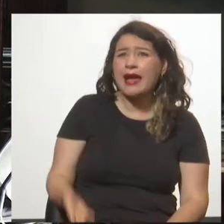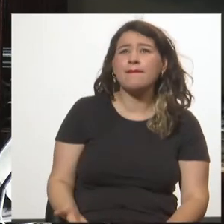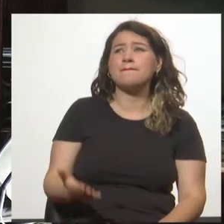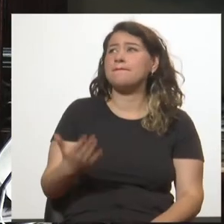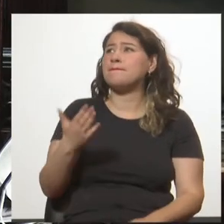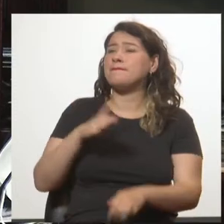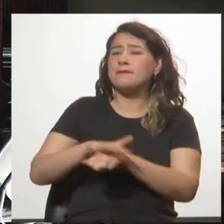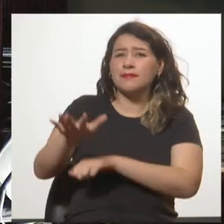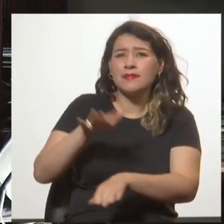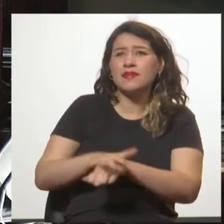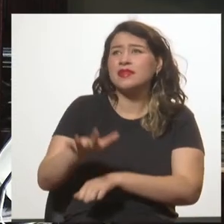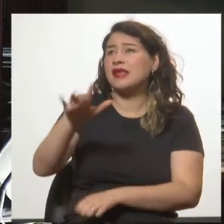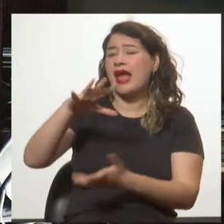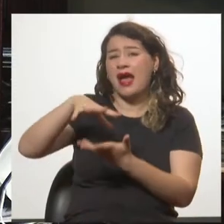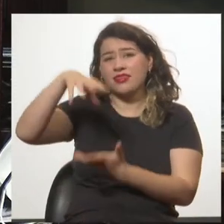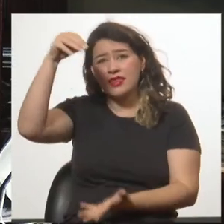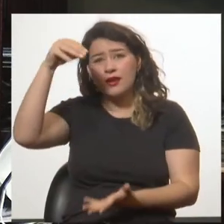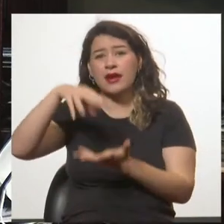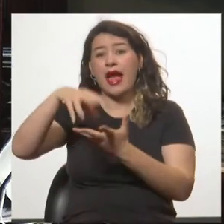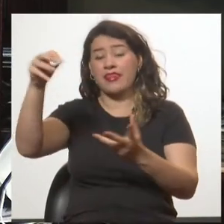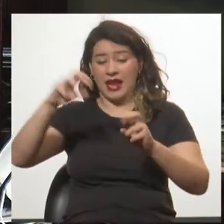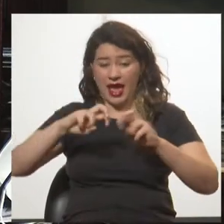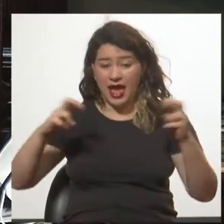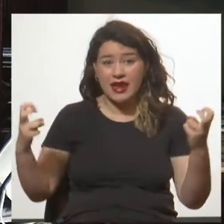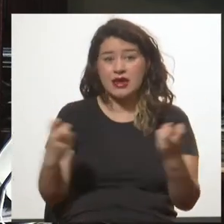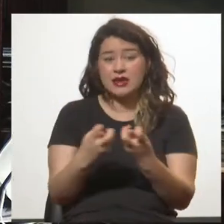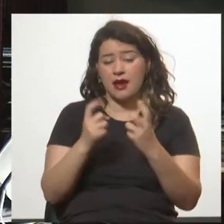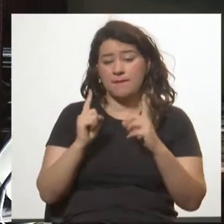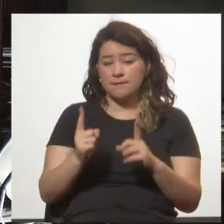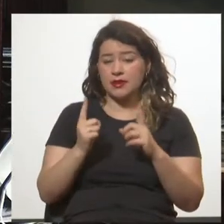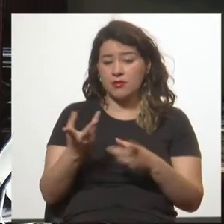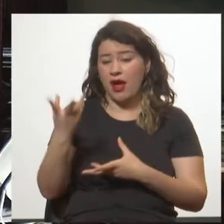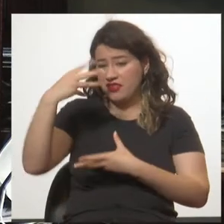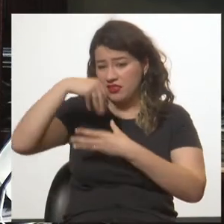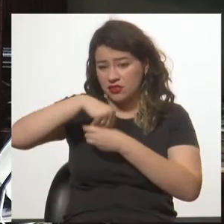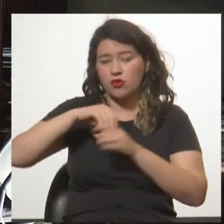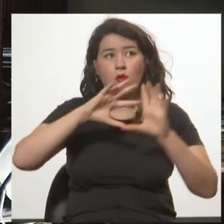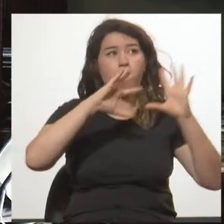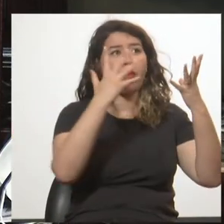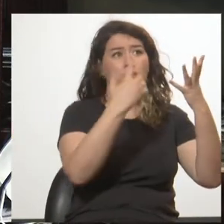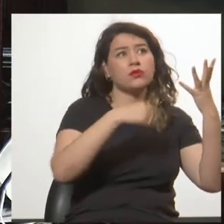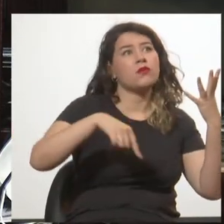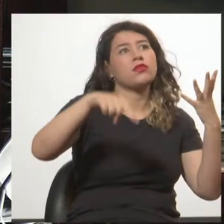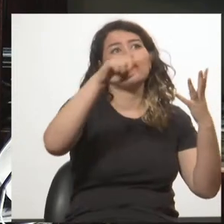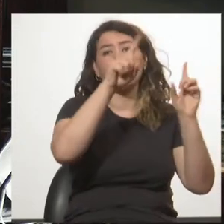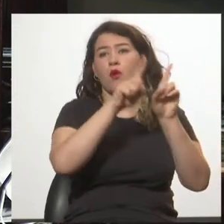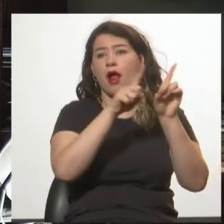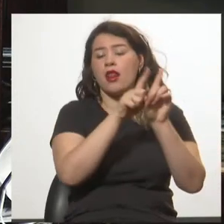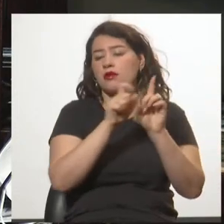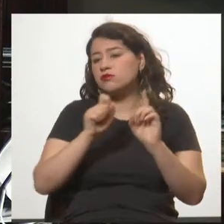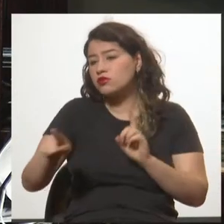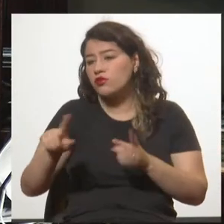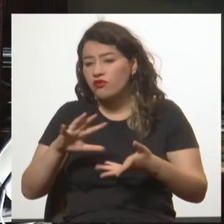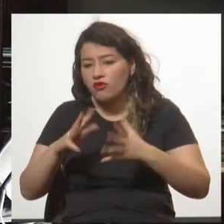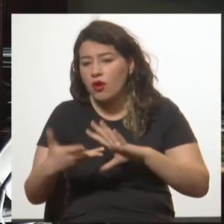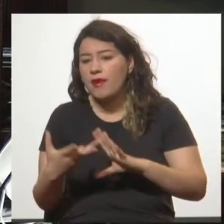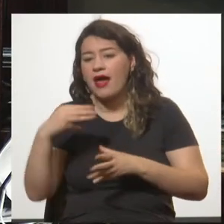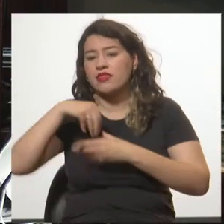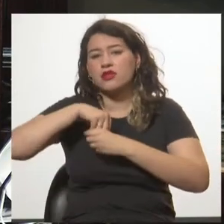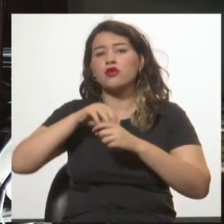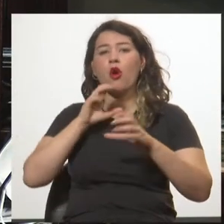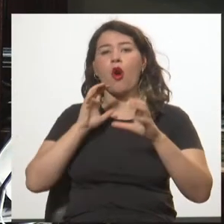sant el en la medida de que altera arena íntegra como así sucede en muy diversas partes del mundo un ecosistema que comprende a las